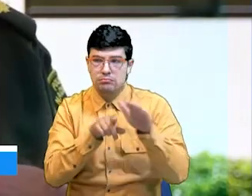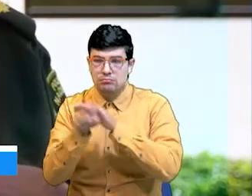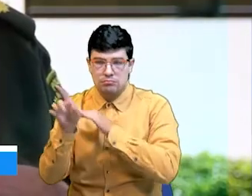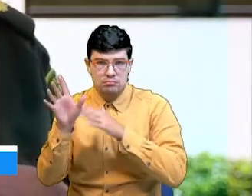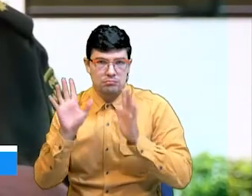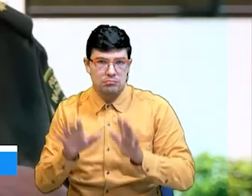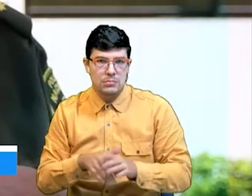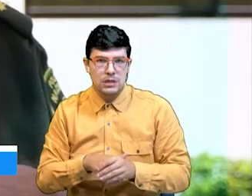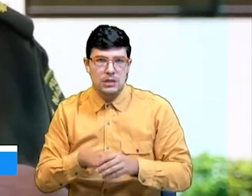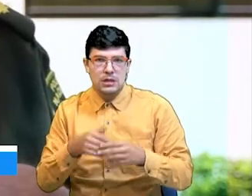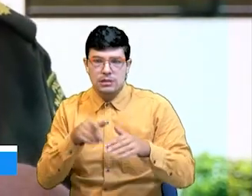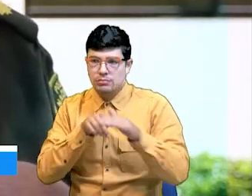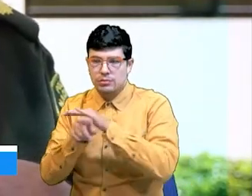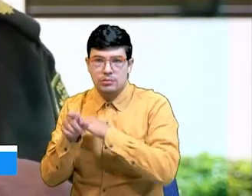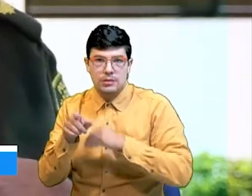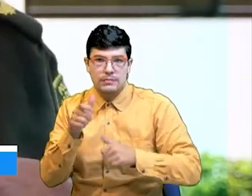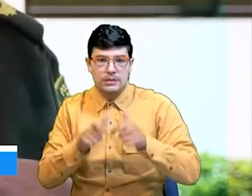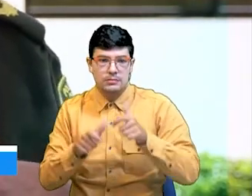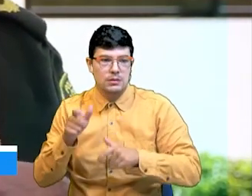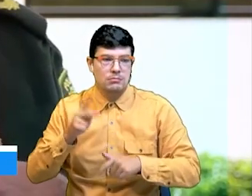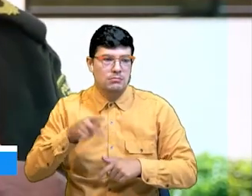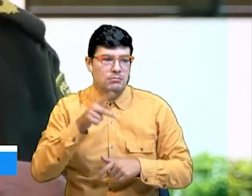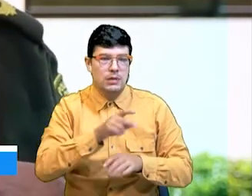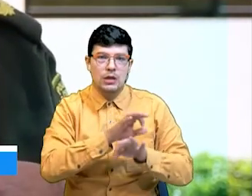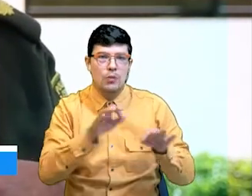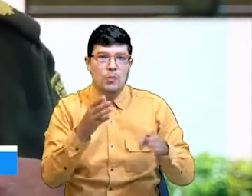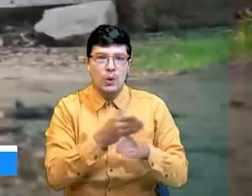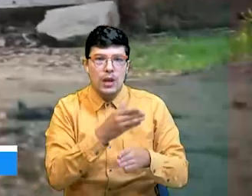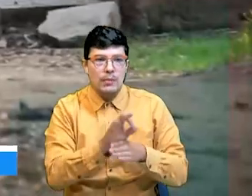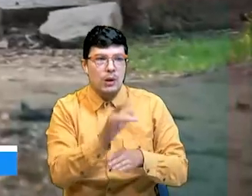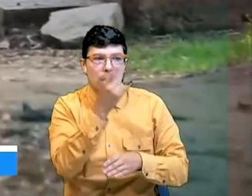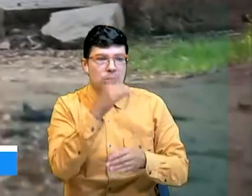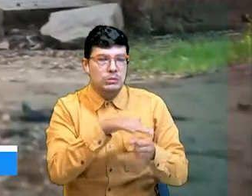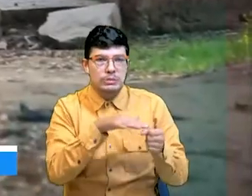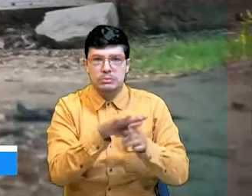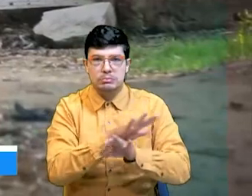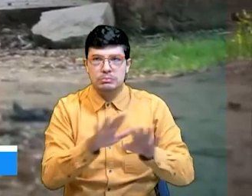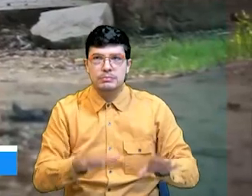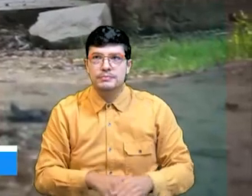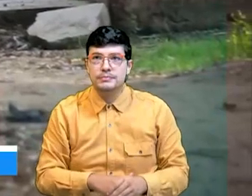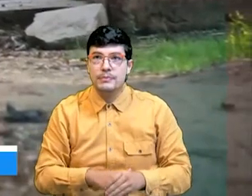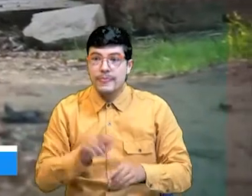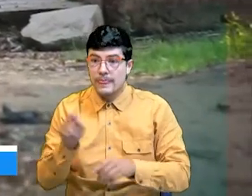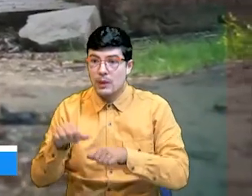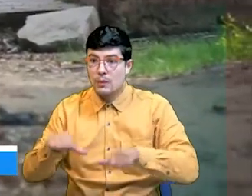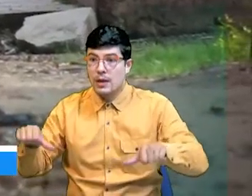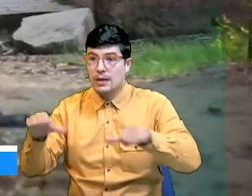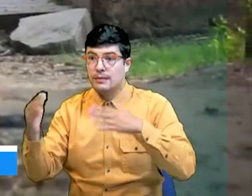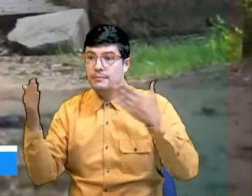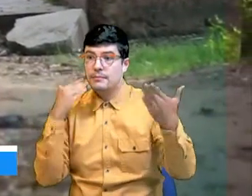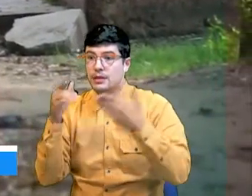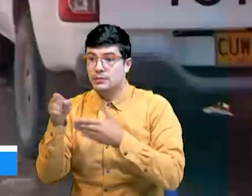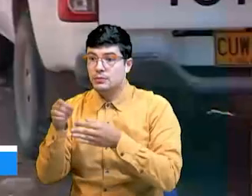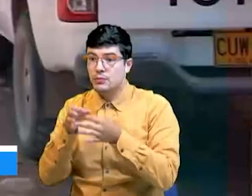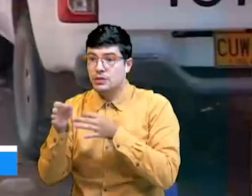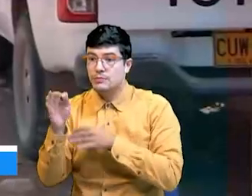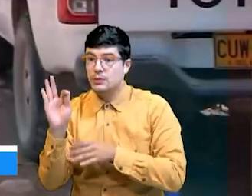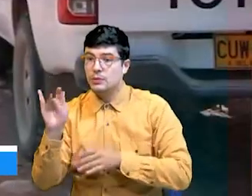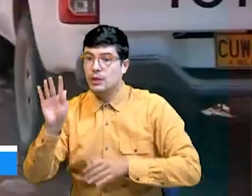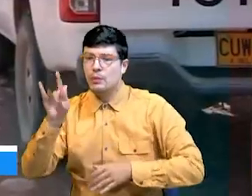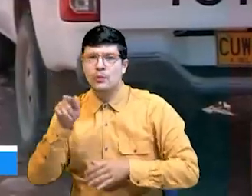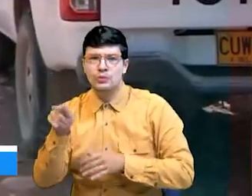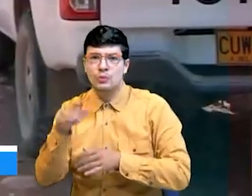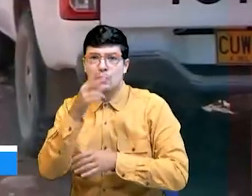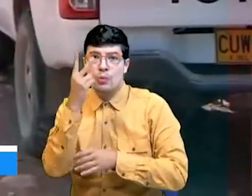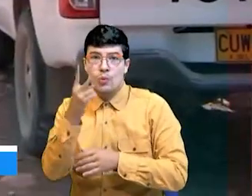él salió del sitio sin que presentara alguna situación especial. De igual manera, en la zona rural del municipio de Tibú, hombres armados